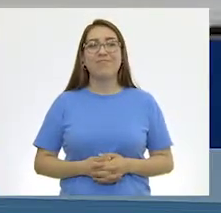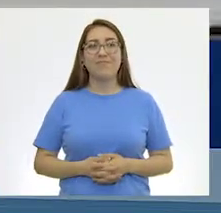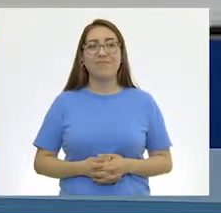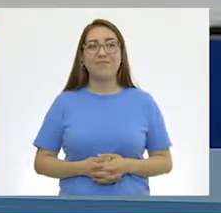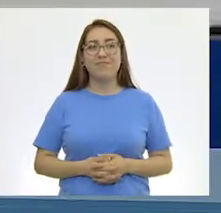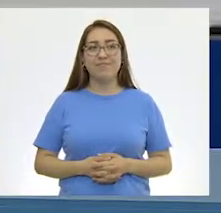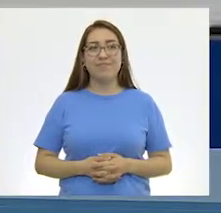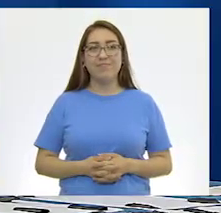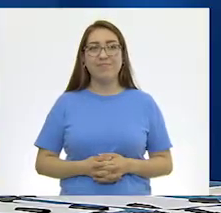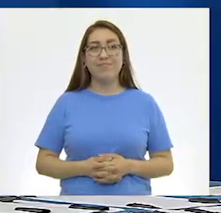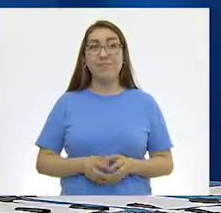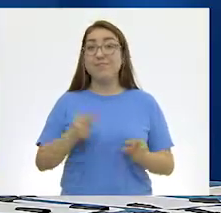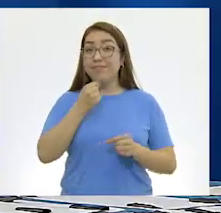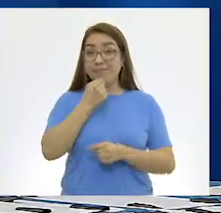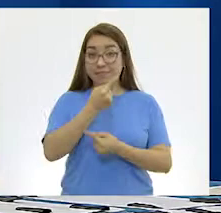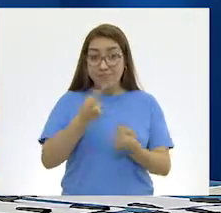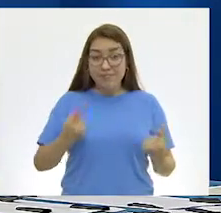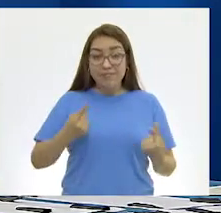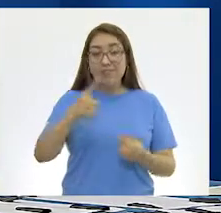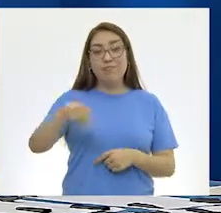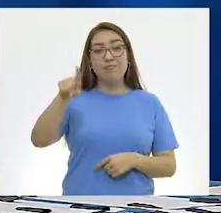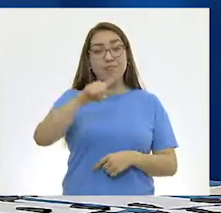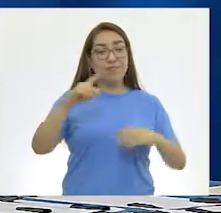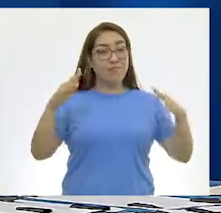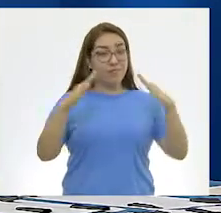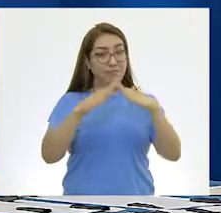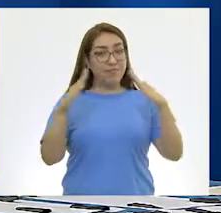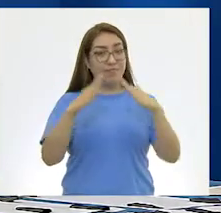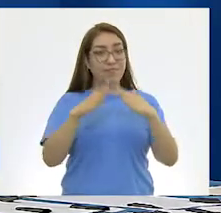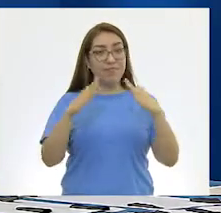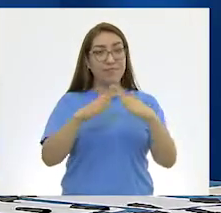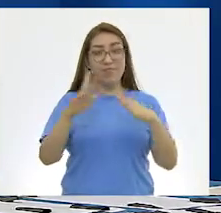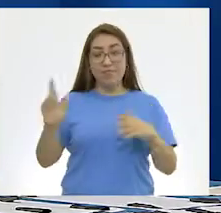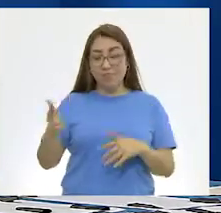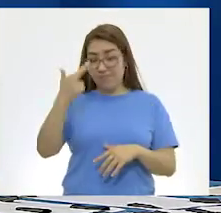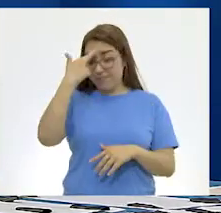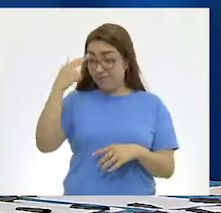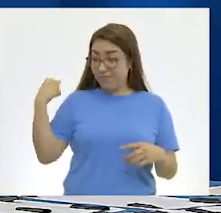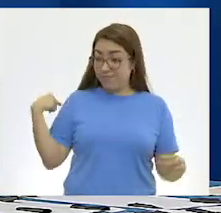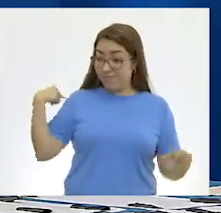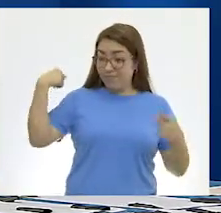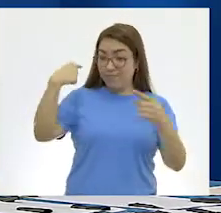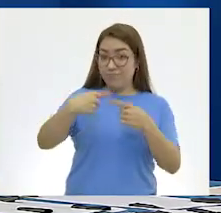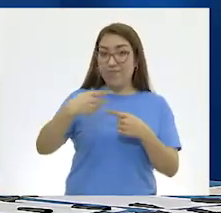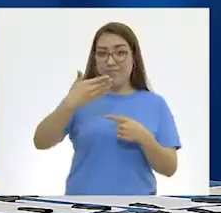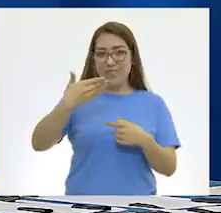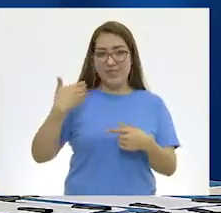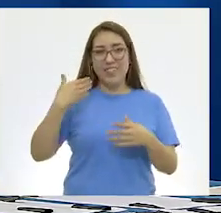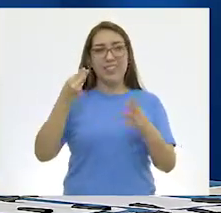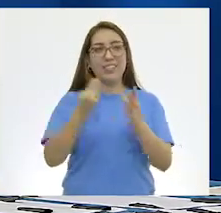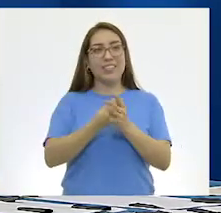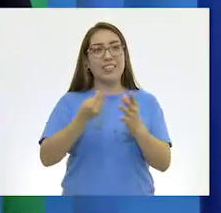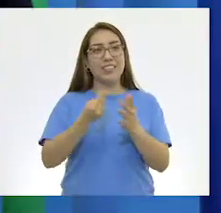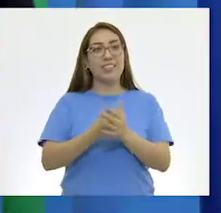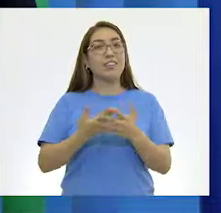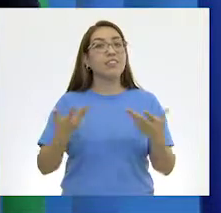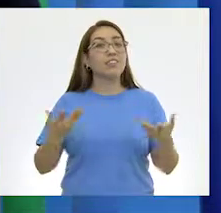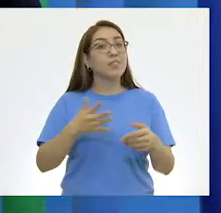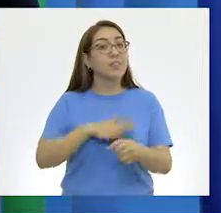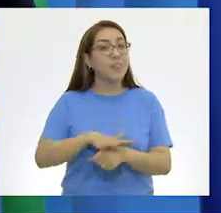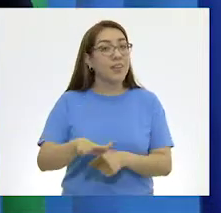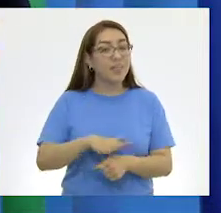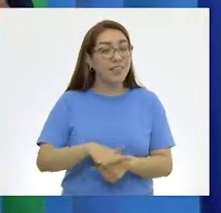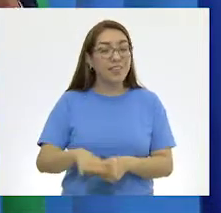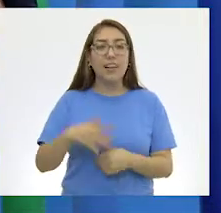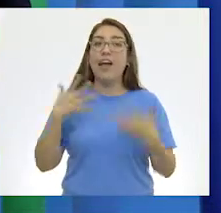¡Listísimos! Niñas y niños en casa, recuerden que hemos estado hablando durante las últimas clases. Hemos estado